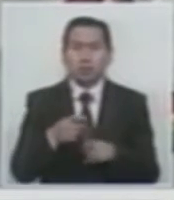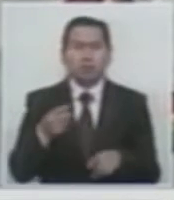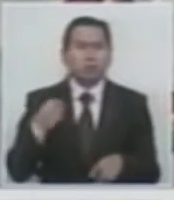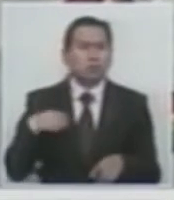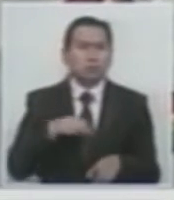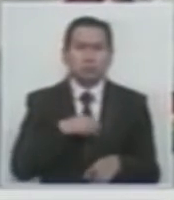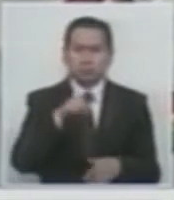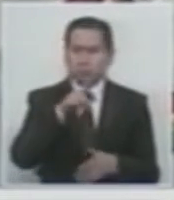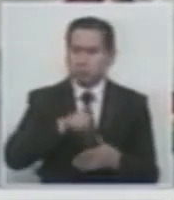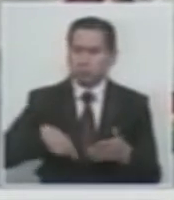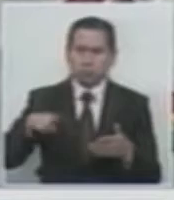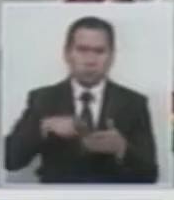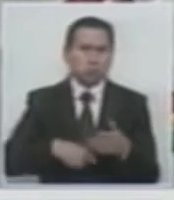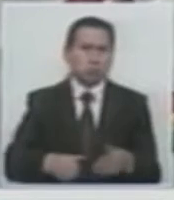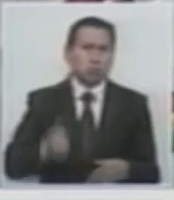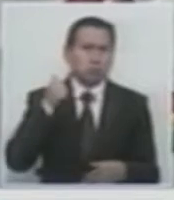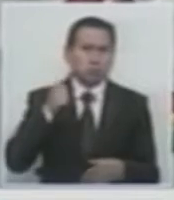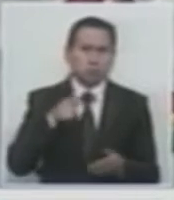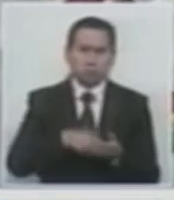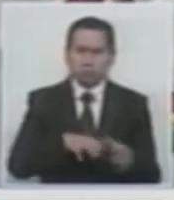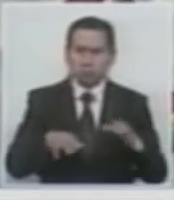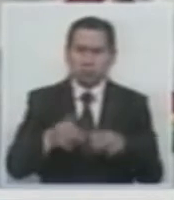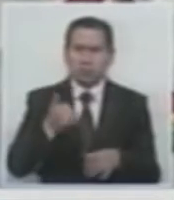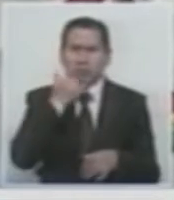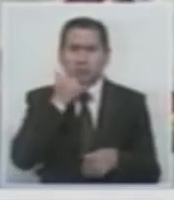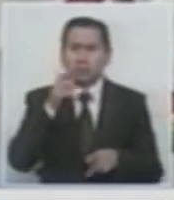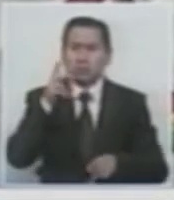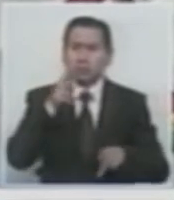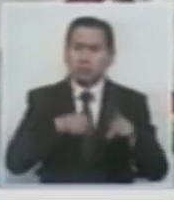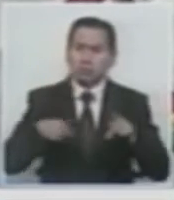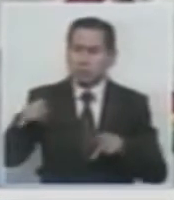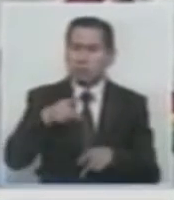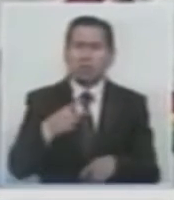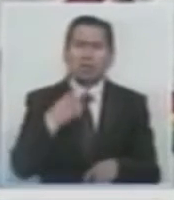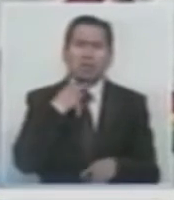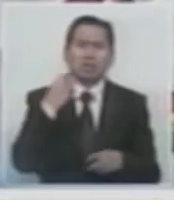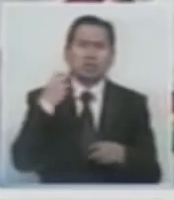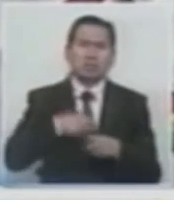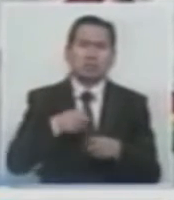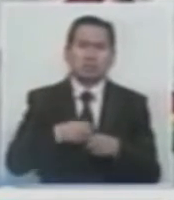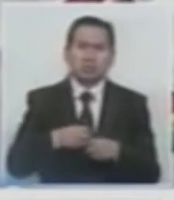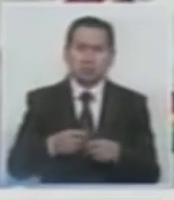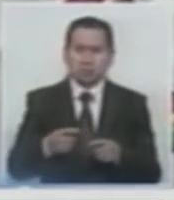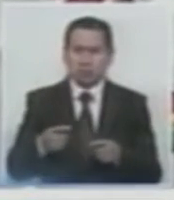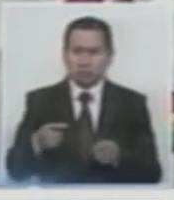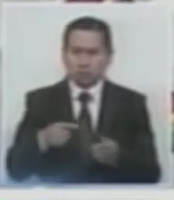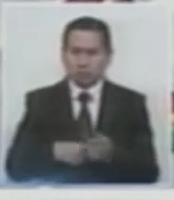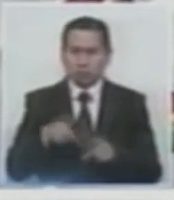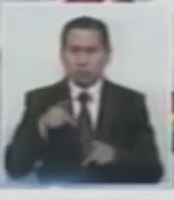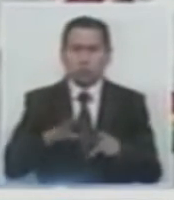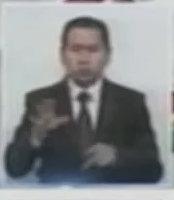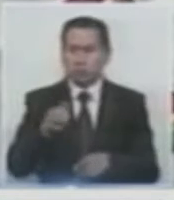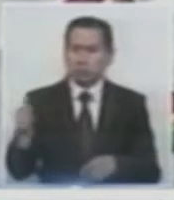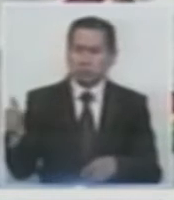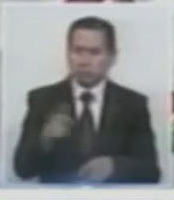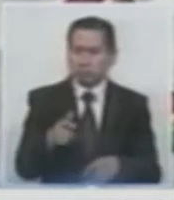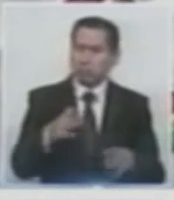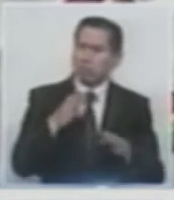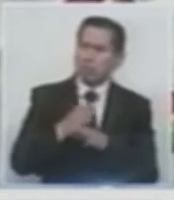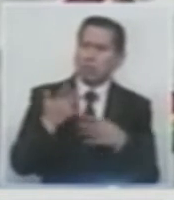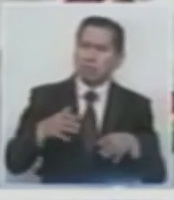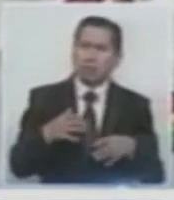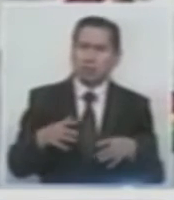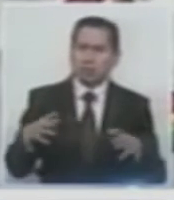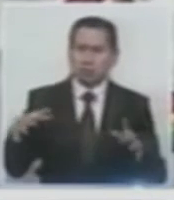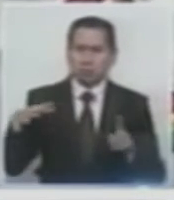enérgicamente actos de personas que están dificultando el transporte de estos compatriotas y la agresión a